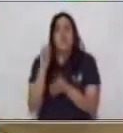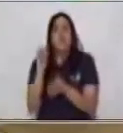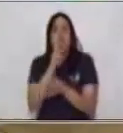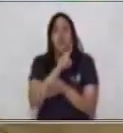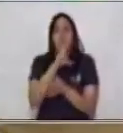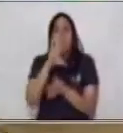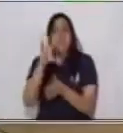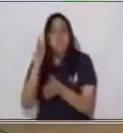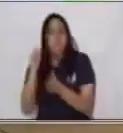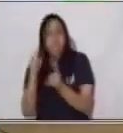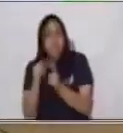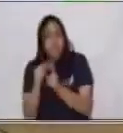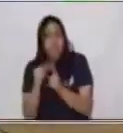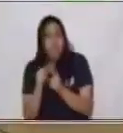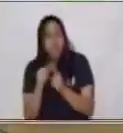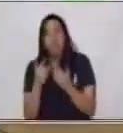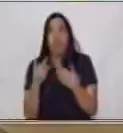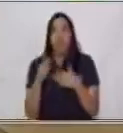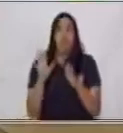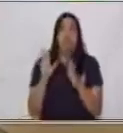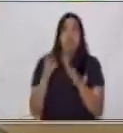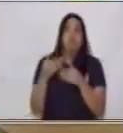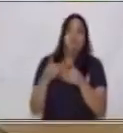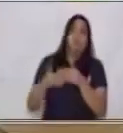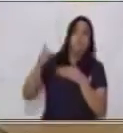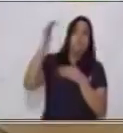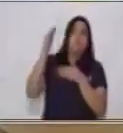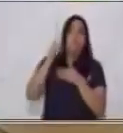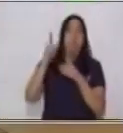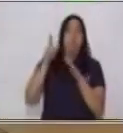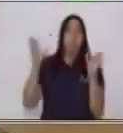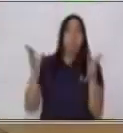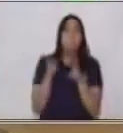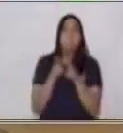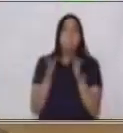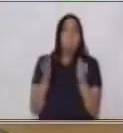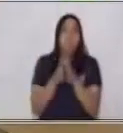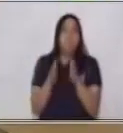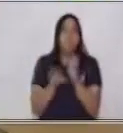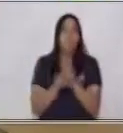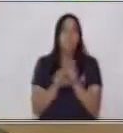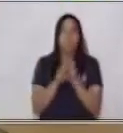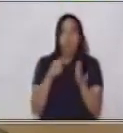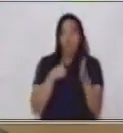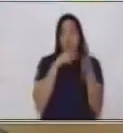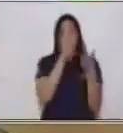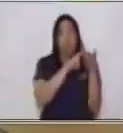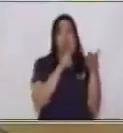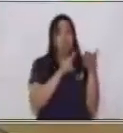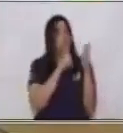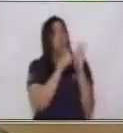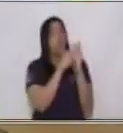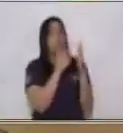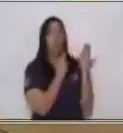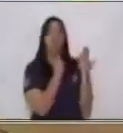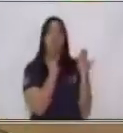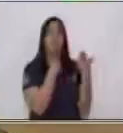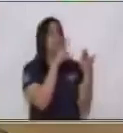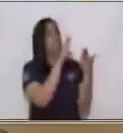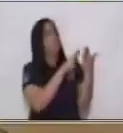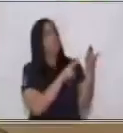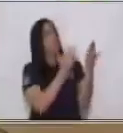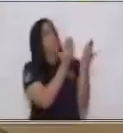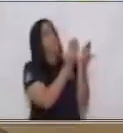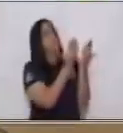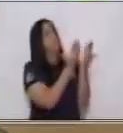Es decir, si leemos un texto de tal vez unas 10.000, 20.000 palabras, tenemos que, por medio del resumen,